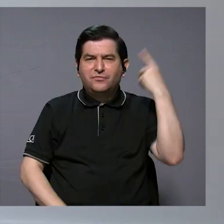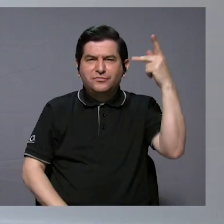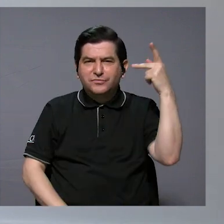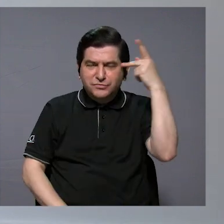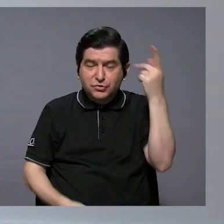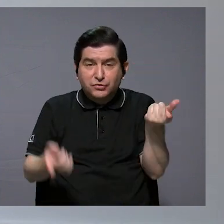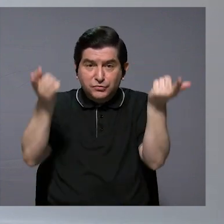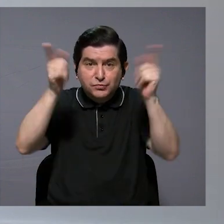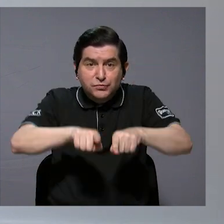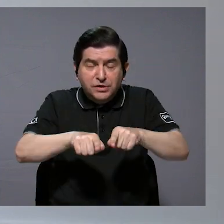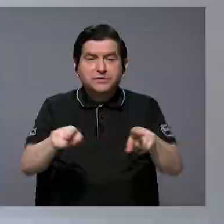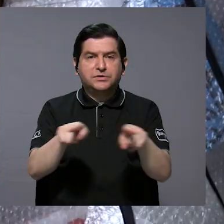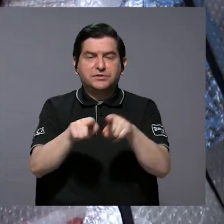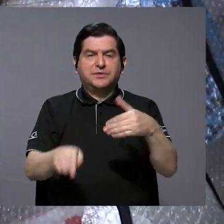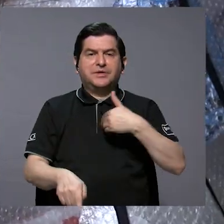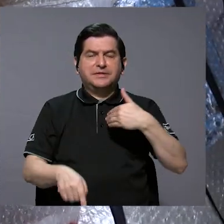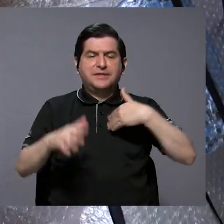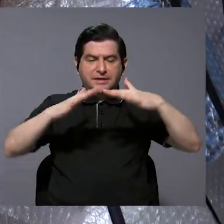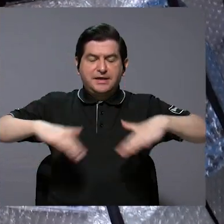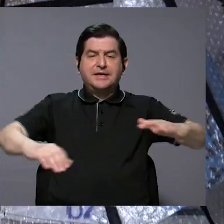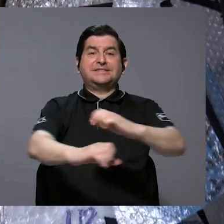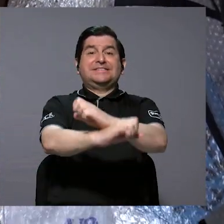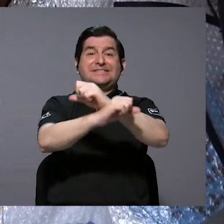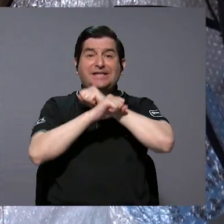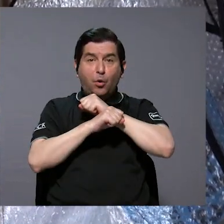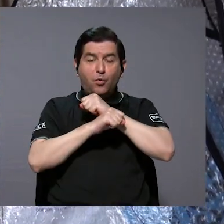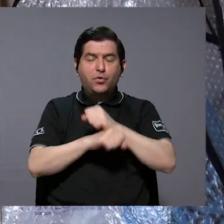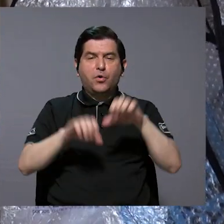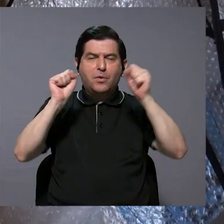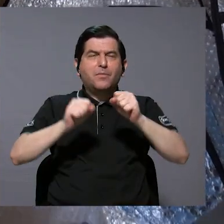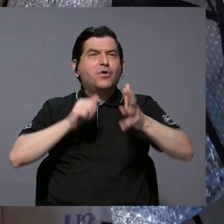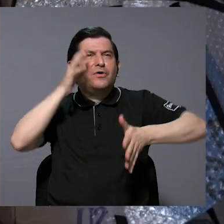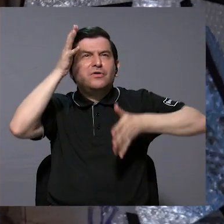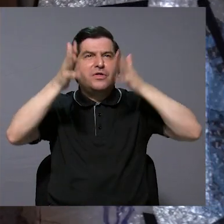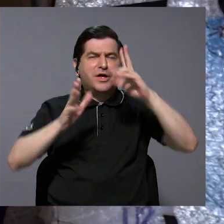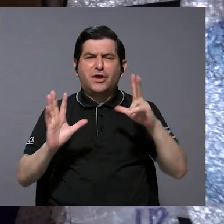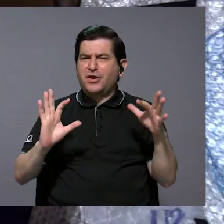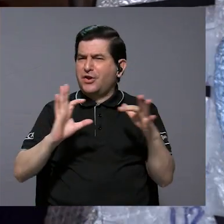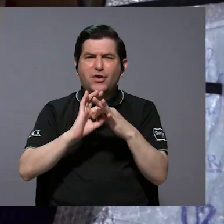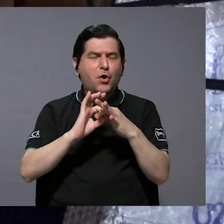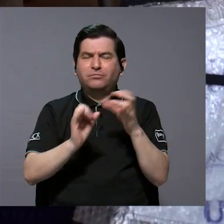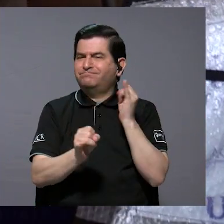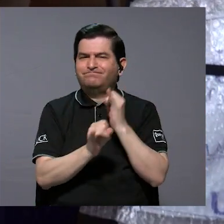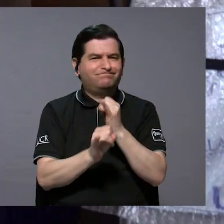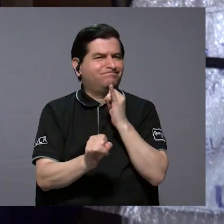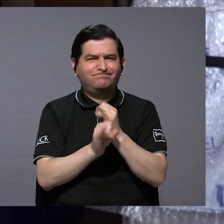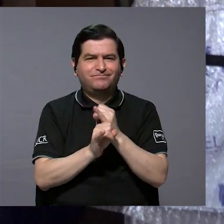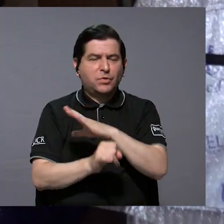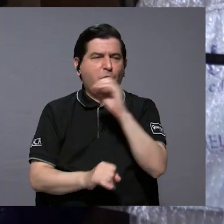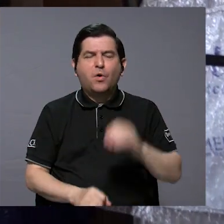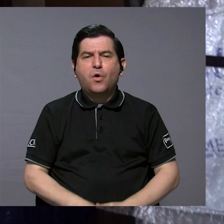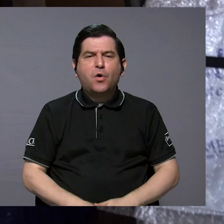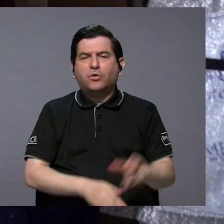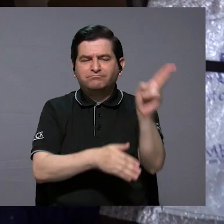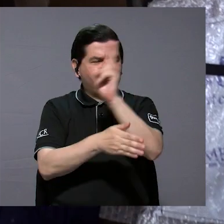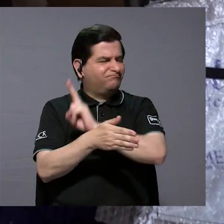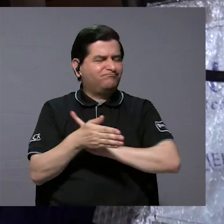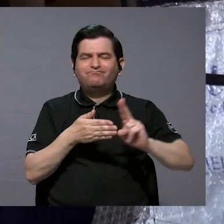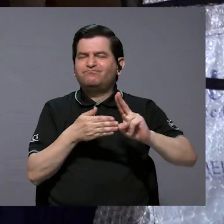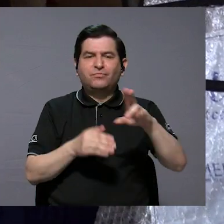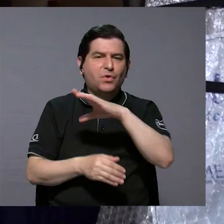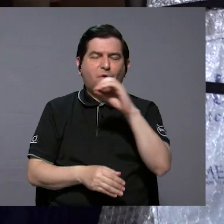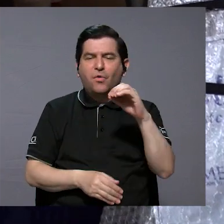caos político que esté pasando, y también tener un espacio seguro como de creación que no está ligado ni a una institución, ni